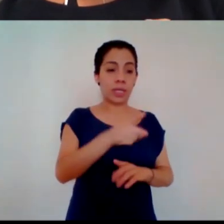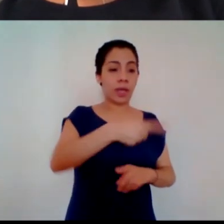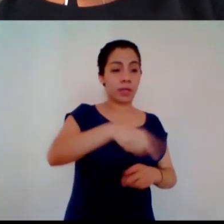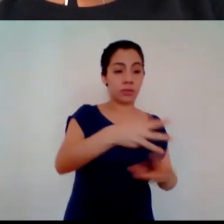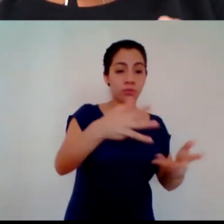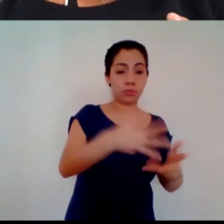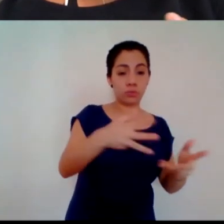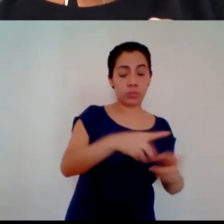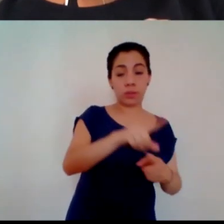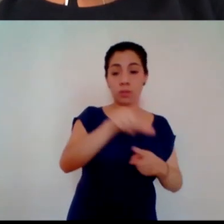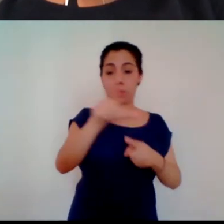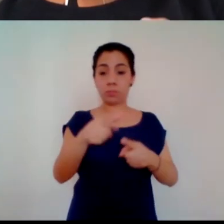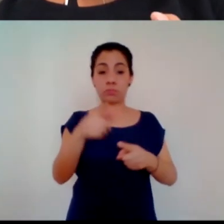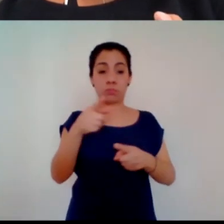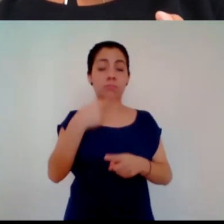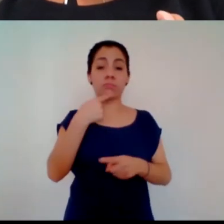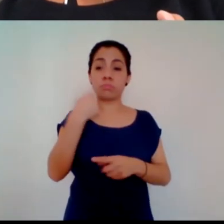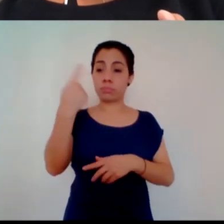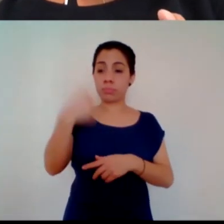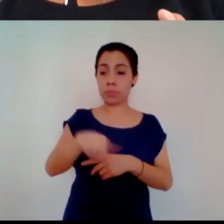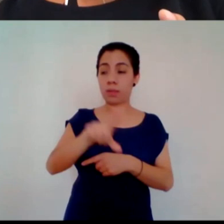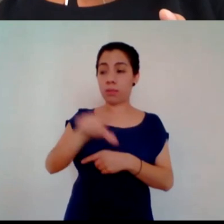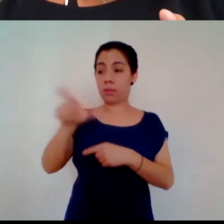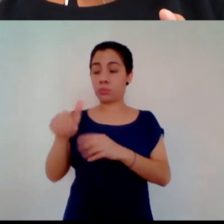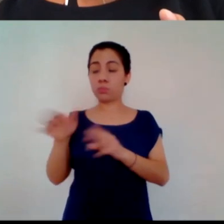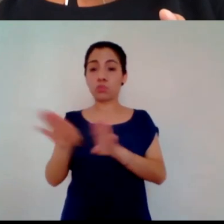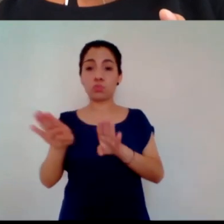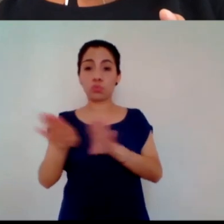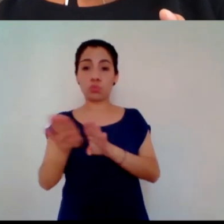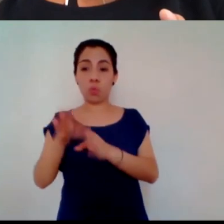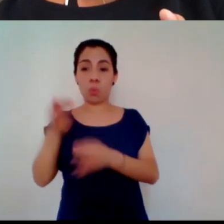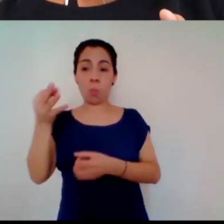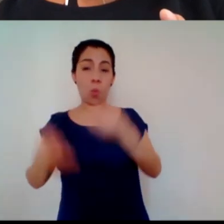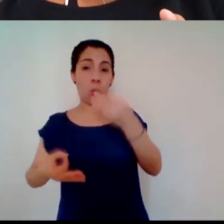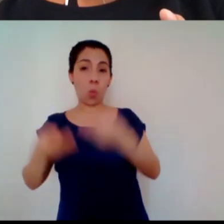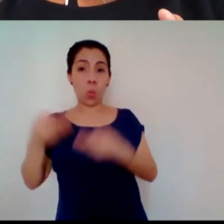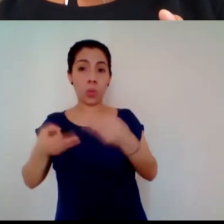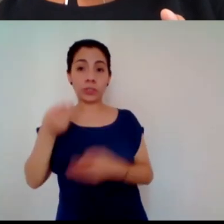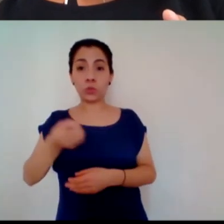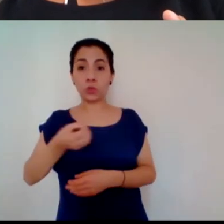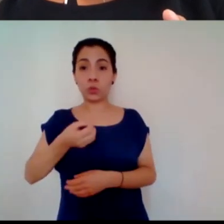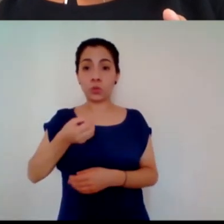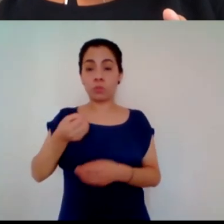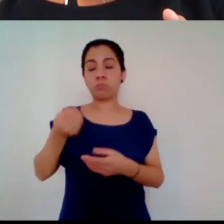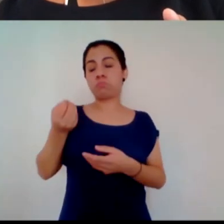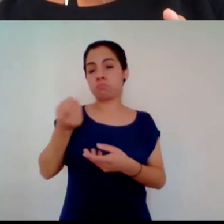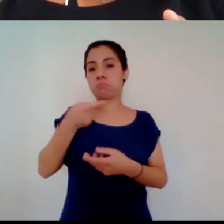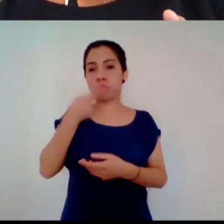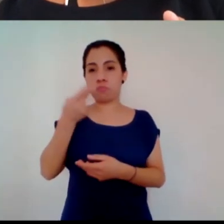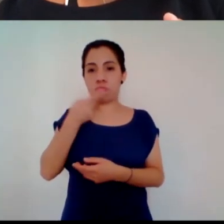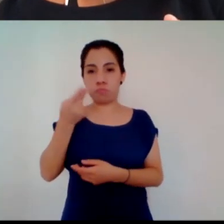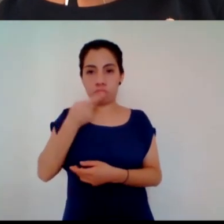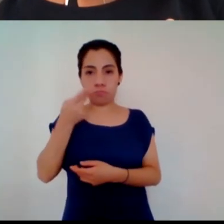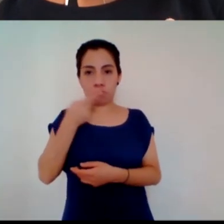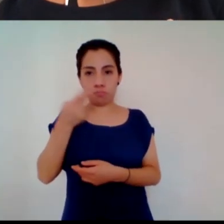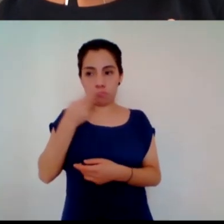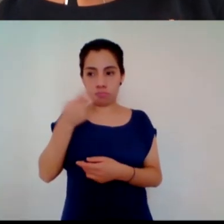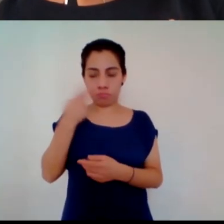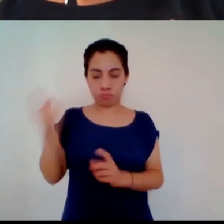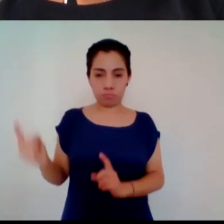a lo oral. Entonces hay una gran efervescencia en lo que tiene que ver también con el sistema judicial y estas